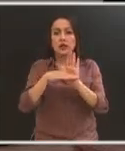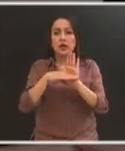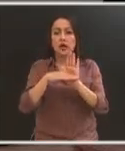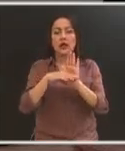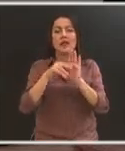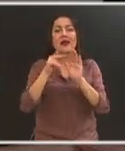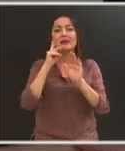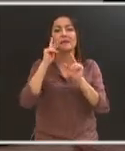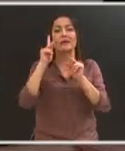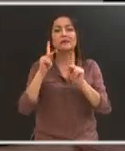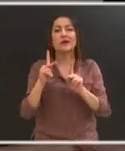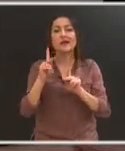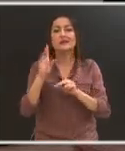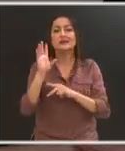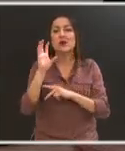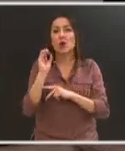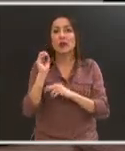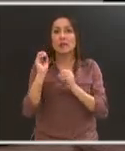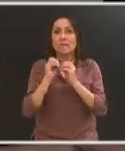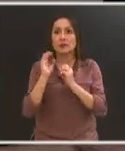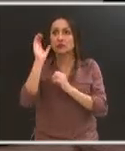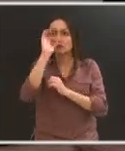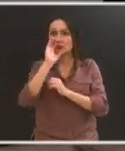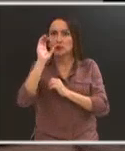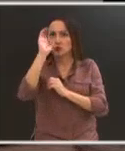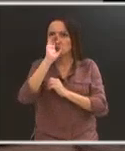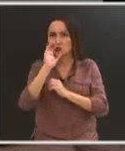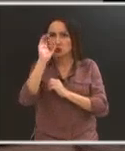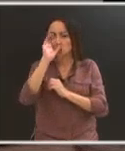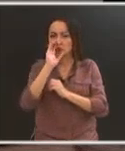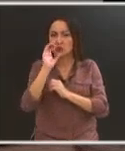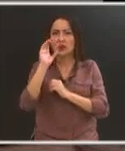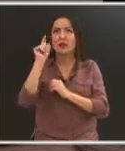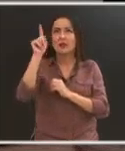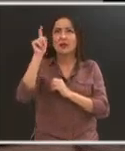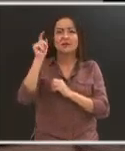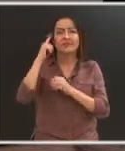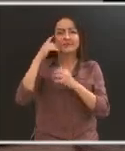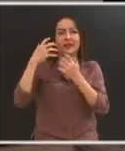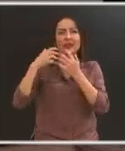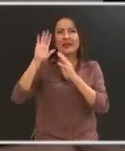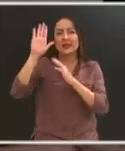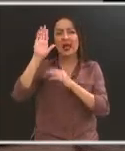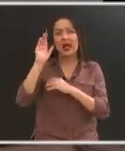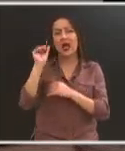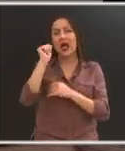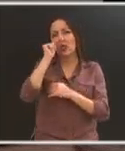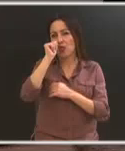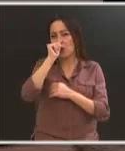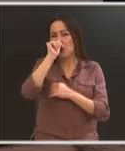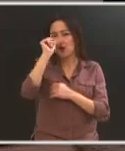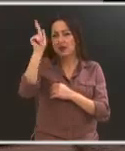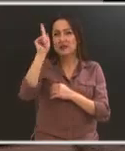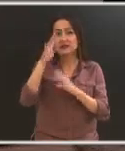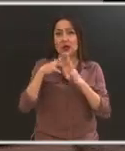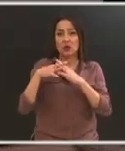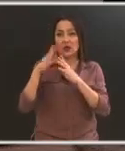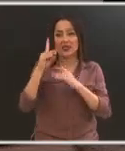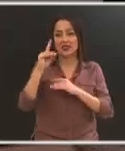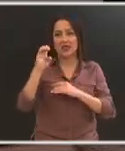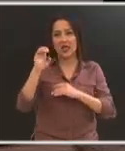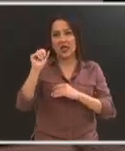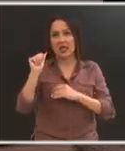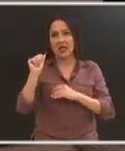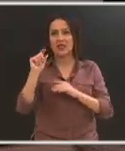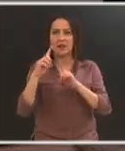50 de los más buscados de la Agencia Antidrogas de los Estados Unidos, la DEA. Además de él, se detuvo a